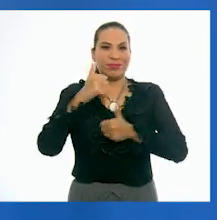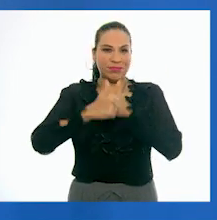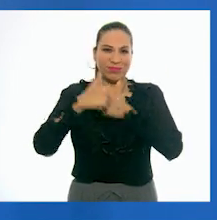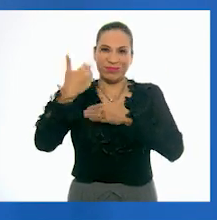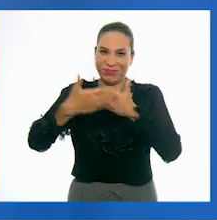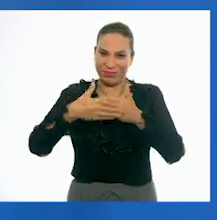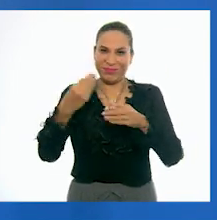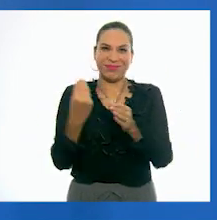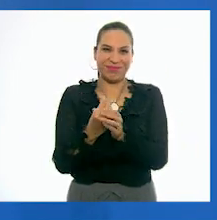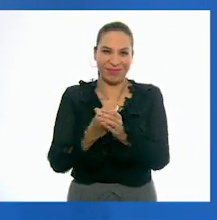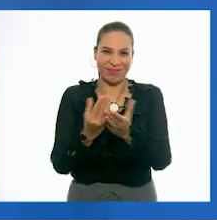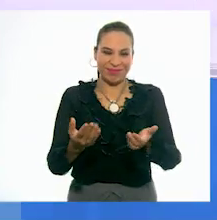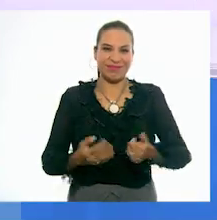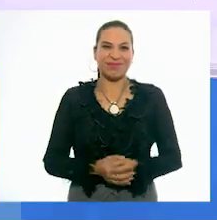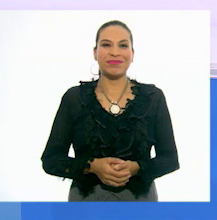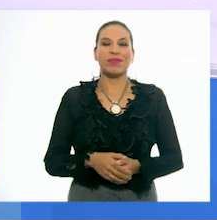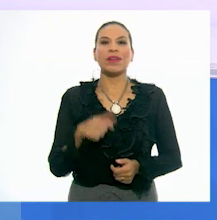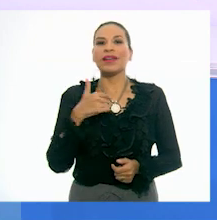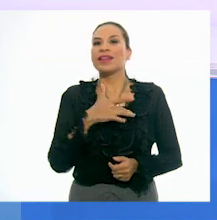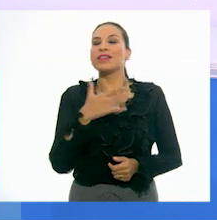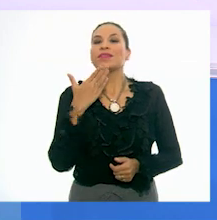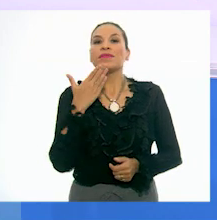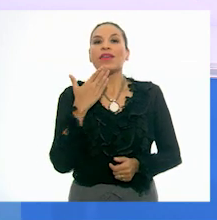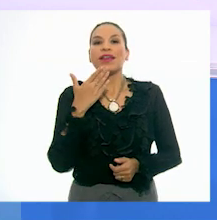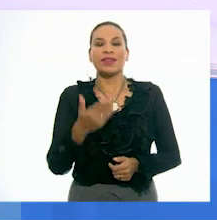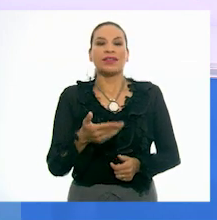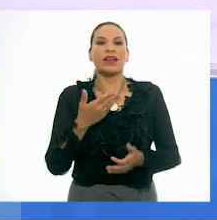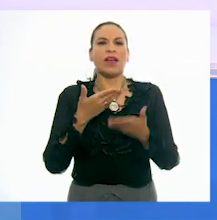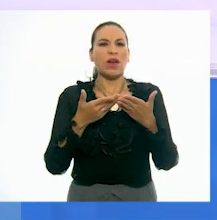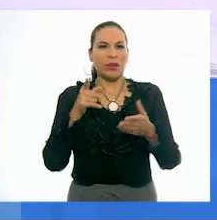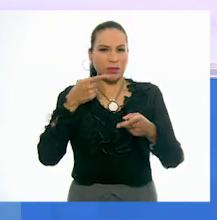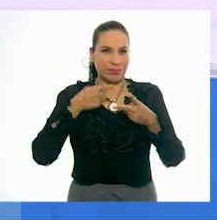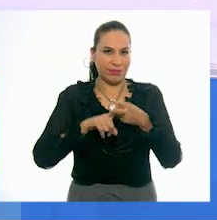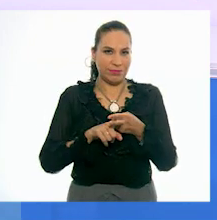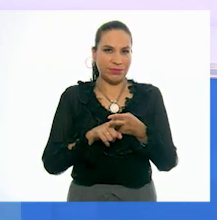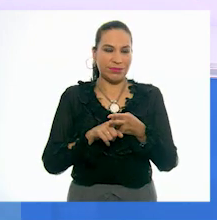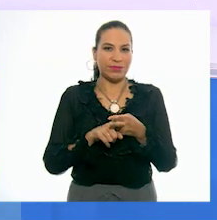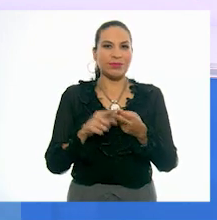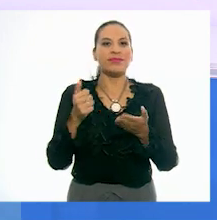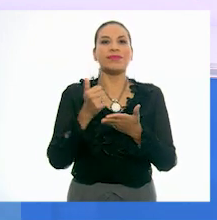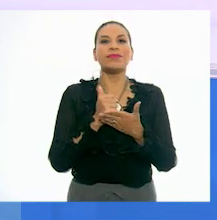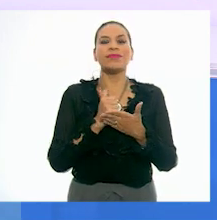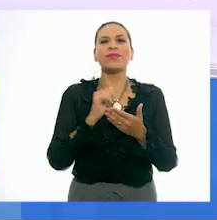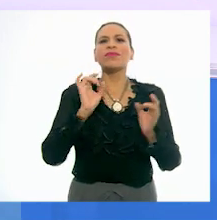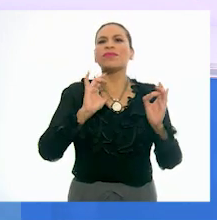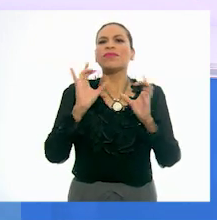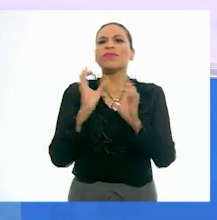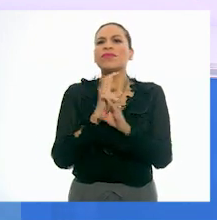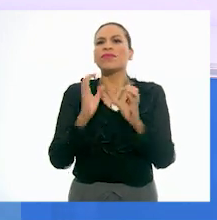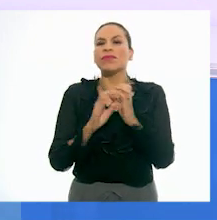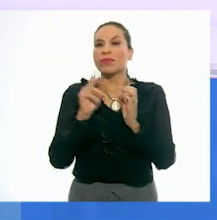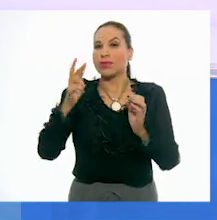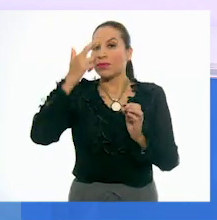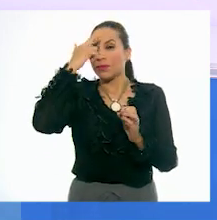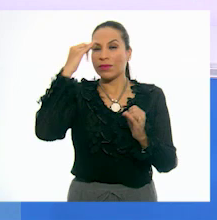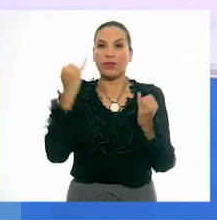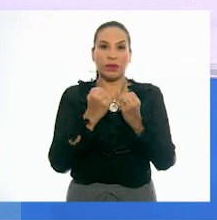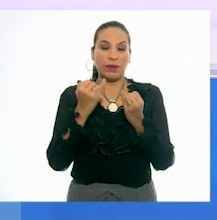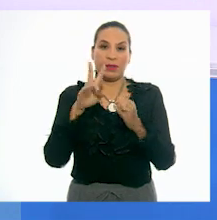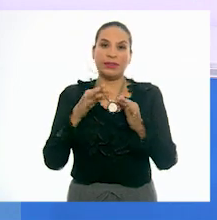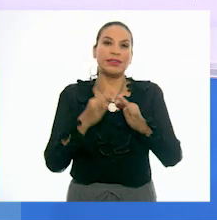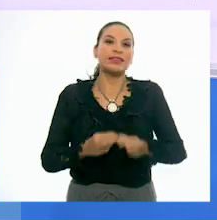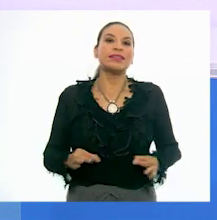la siguiente clase? Me parece excelente, Jenny. Ya que comenzaste, ayúdanos con las causas, pero recuerda que también es